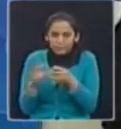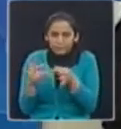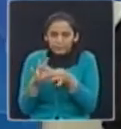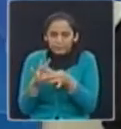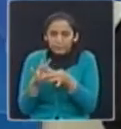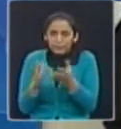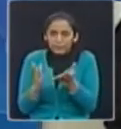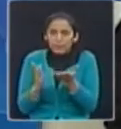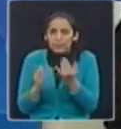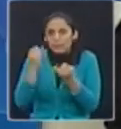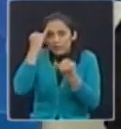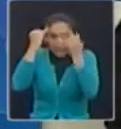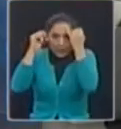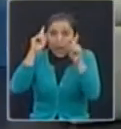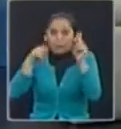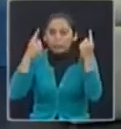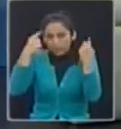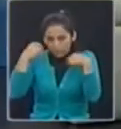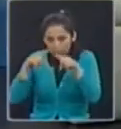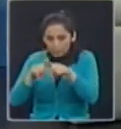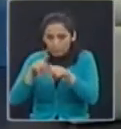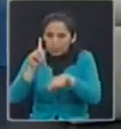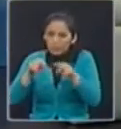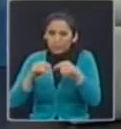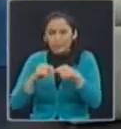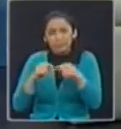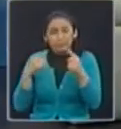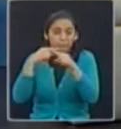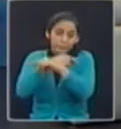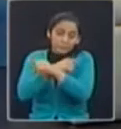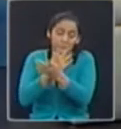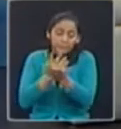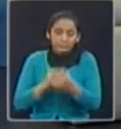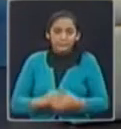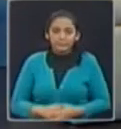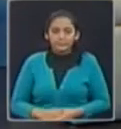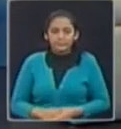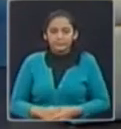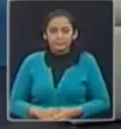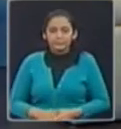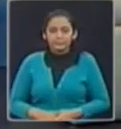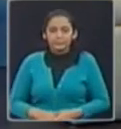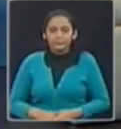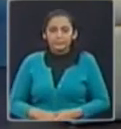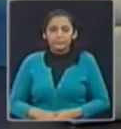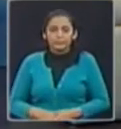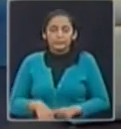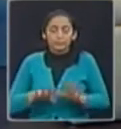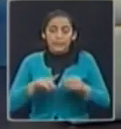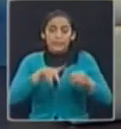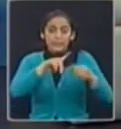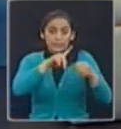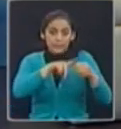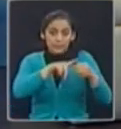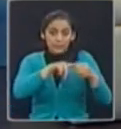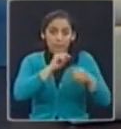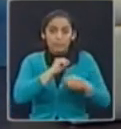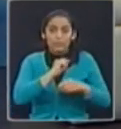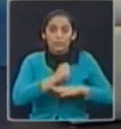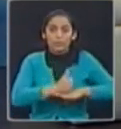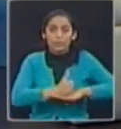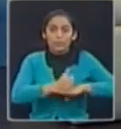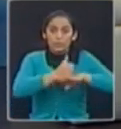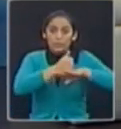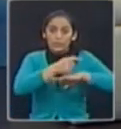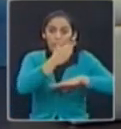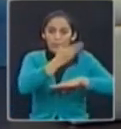que se diluyó. ¿Y esa posibilidad en la práctica cómo se va a concretar? Por ejemplo, en el Consejo de Quito, en el Consejo Cantonal, ¿cuál va a ser la